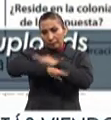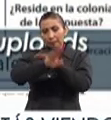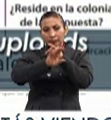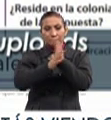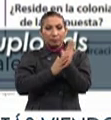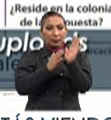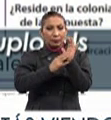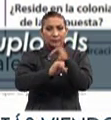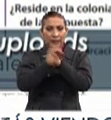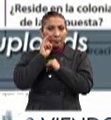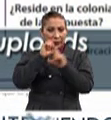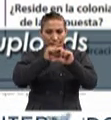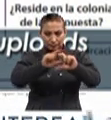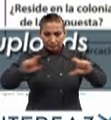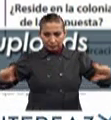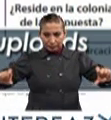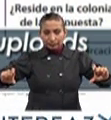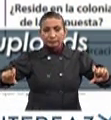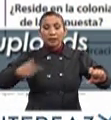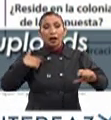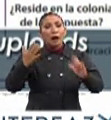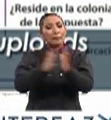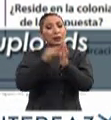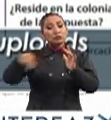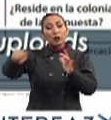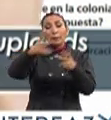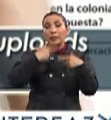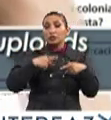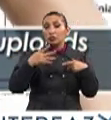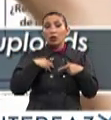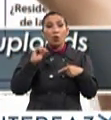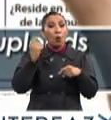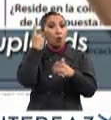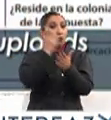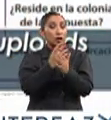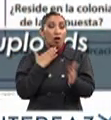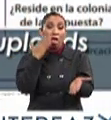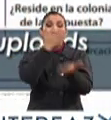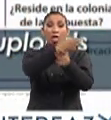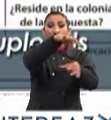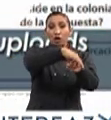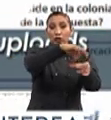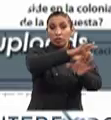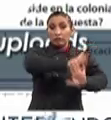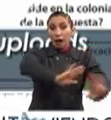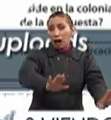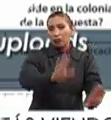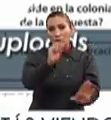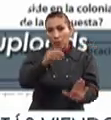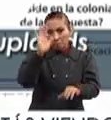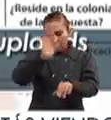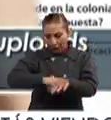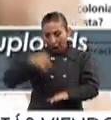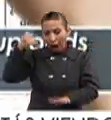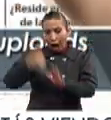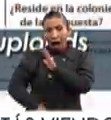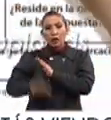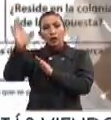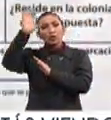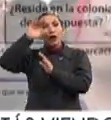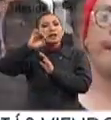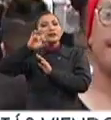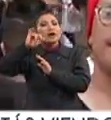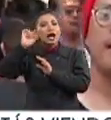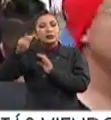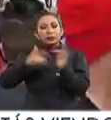la página que aparece en pantalla. La participación ciudadana no se limita a la votación en las urnas. La cultura cívica